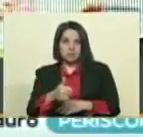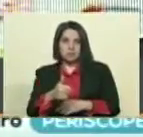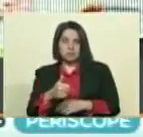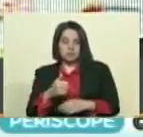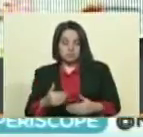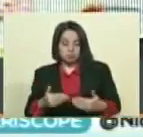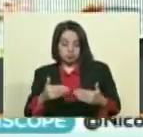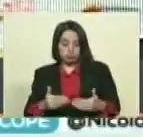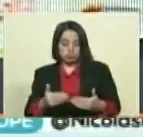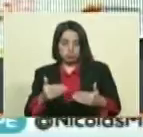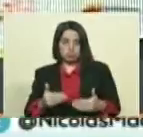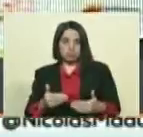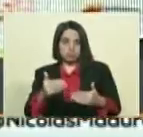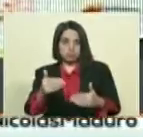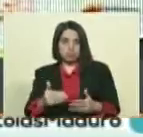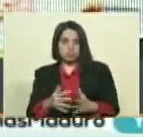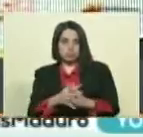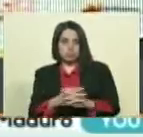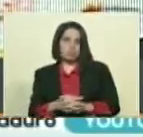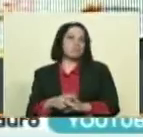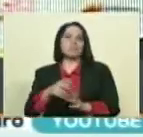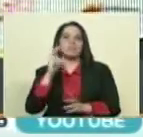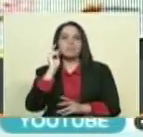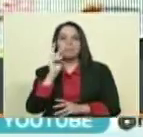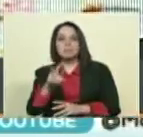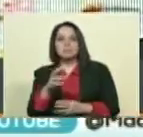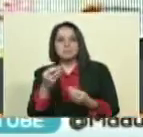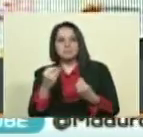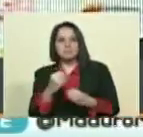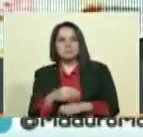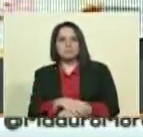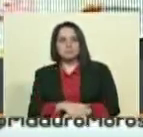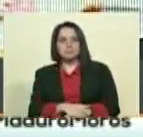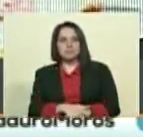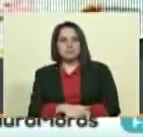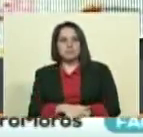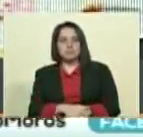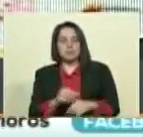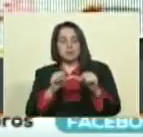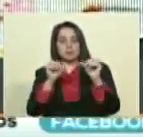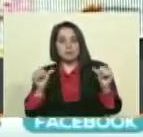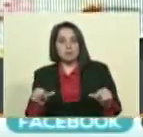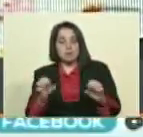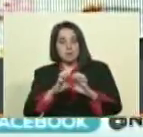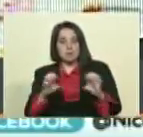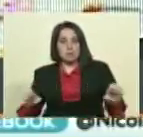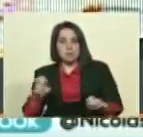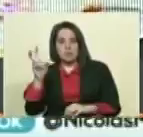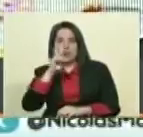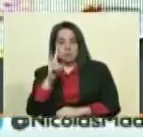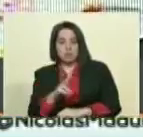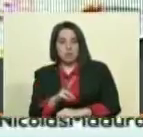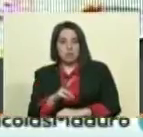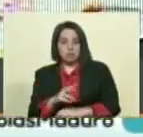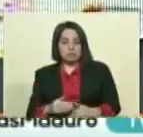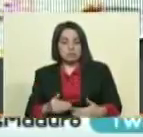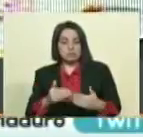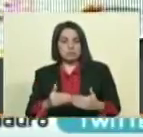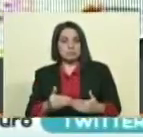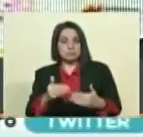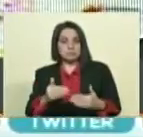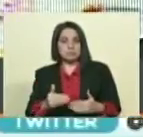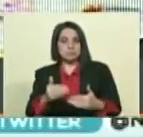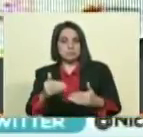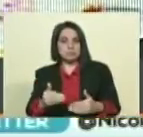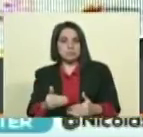por parte. Veamos cómo el sistema educativo venezolano, sin lugar a dudas, ha avanzado